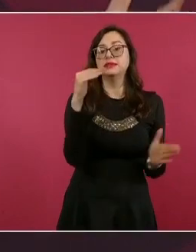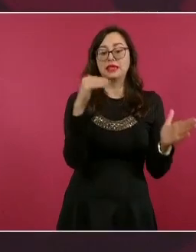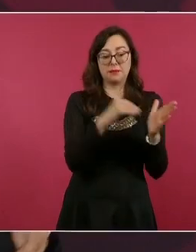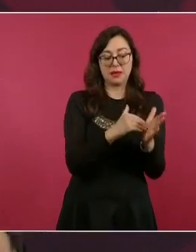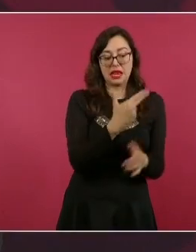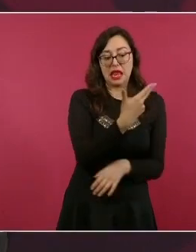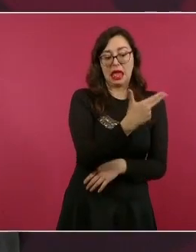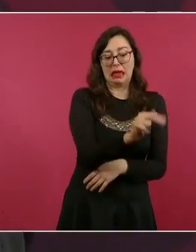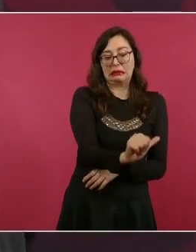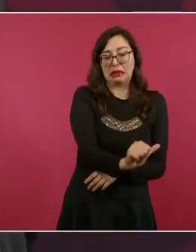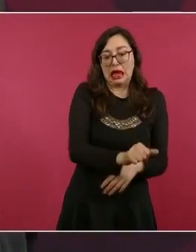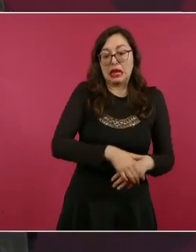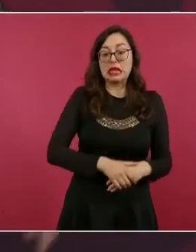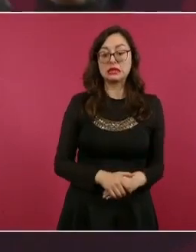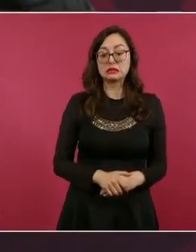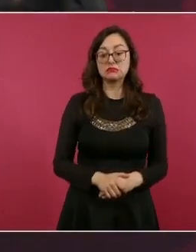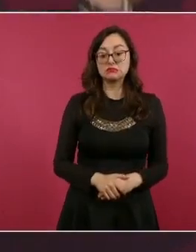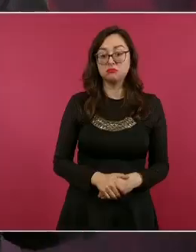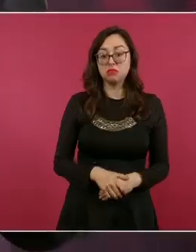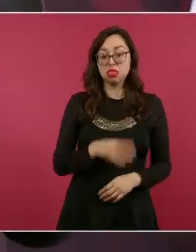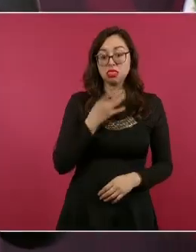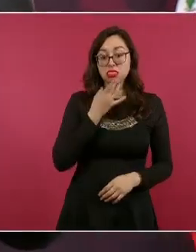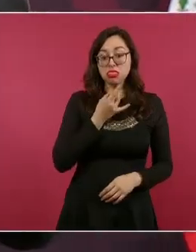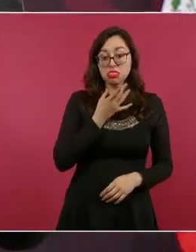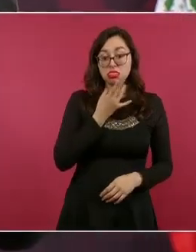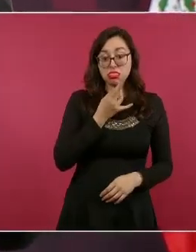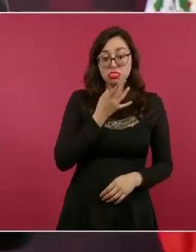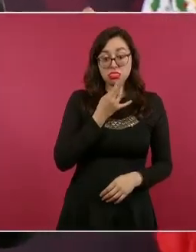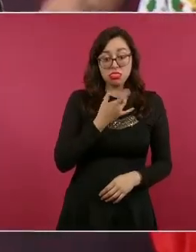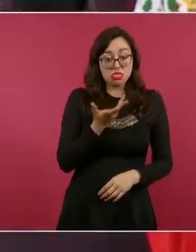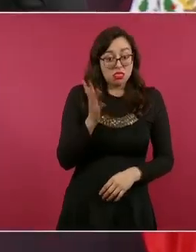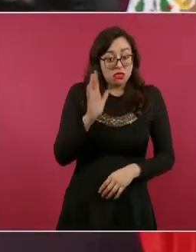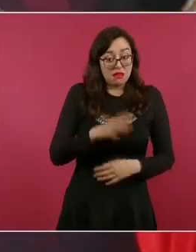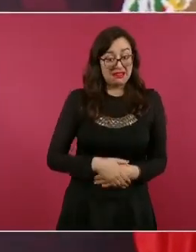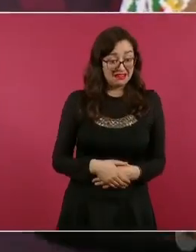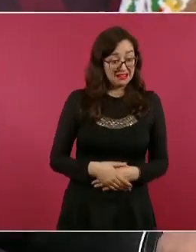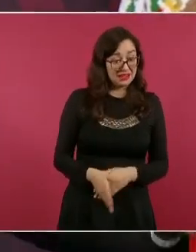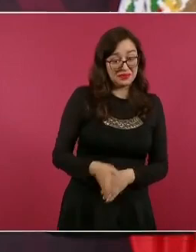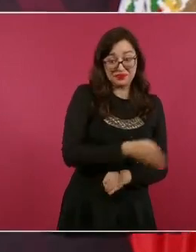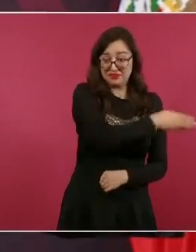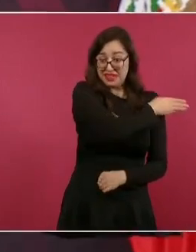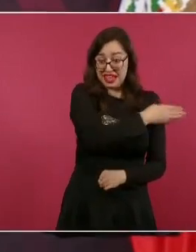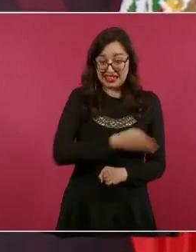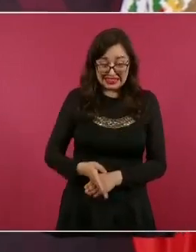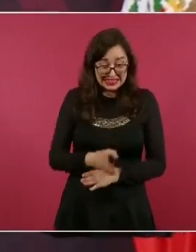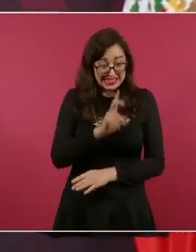Nada. O sea, todo el periodo neoliberal para lo que se hacía antes.